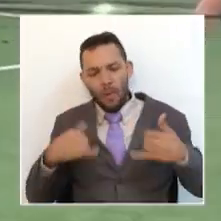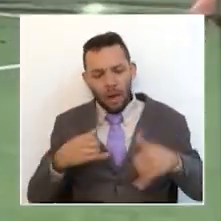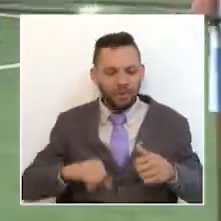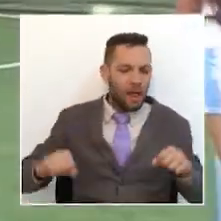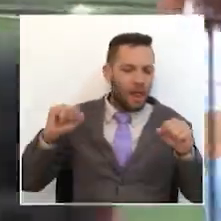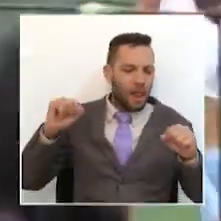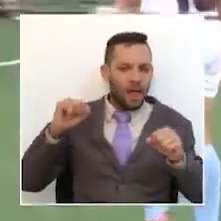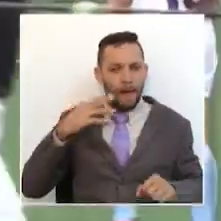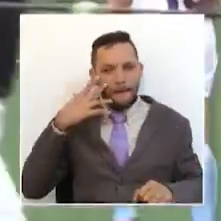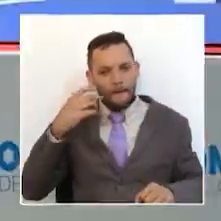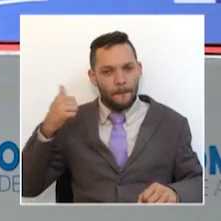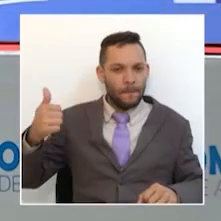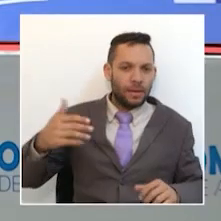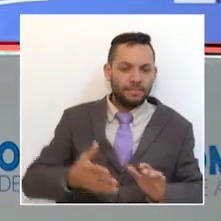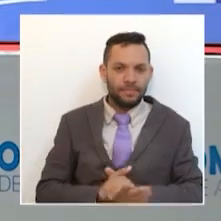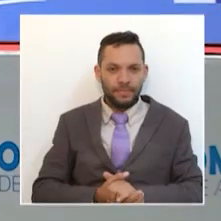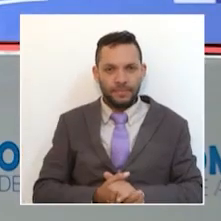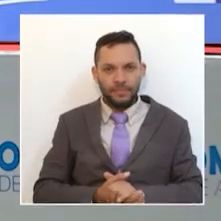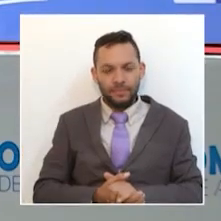las jugadoras quindianas.